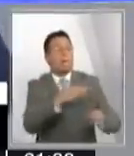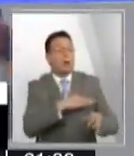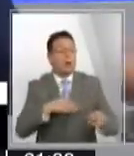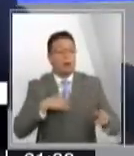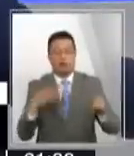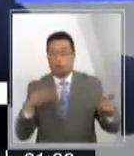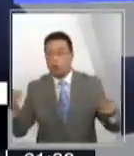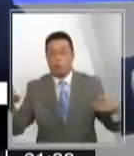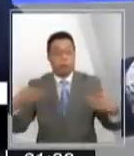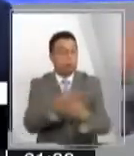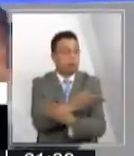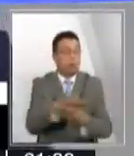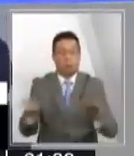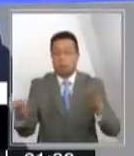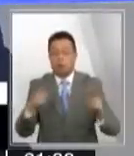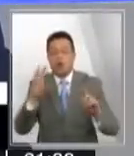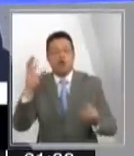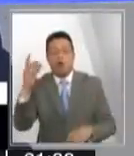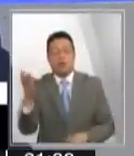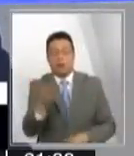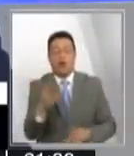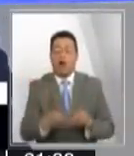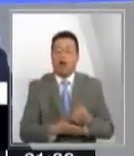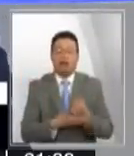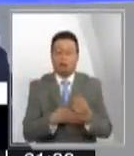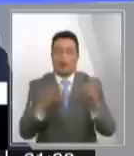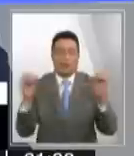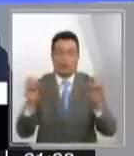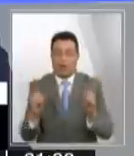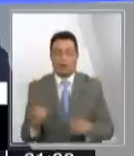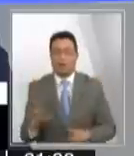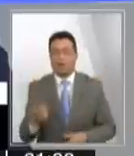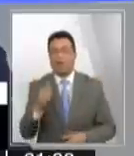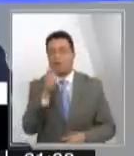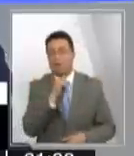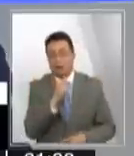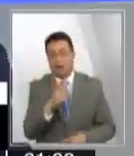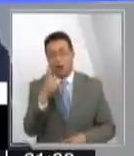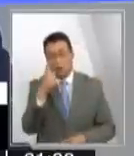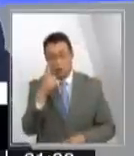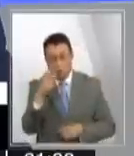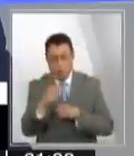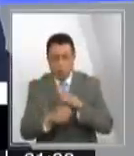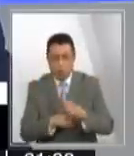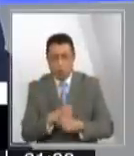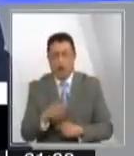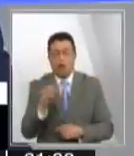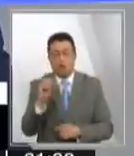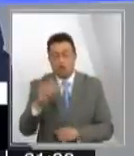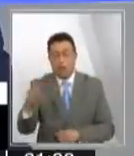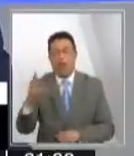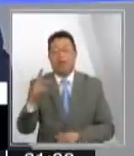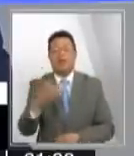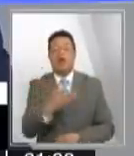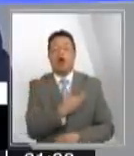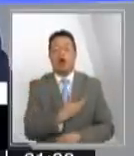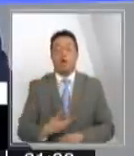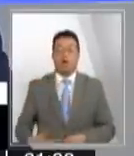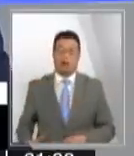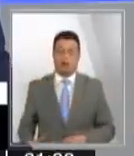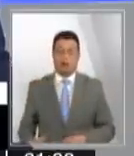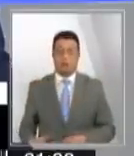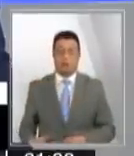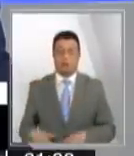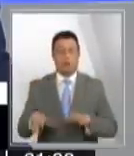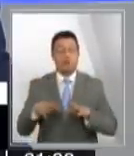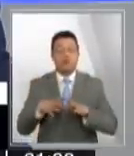estos cruces que nadie entiende, no ayudan a nadie. Verónica, falta un año y más de gobierno. Es mucho lo